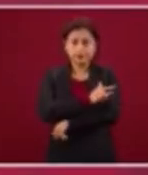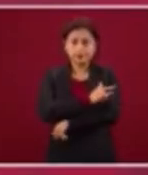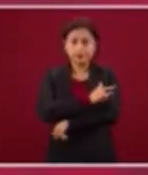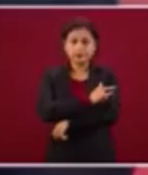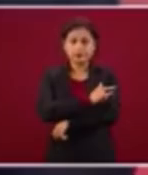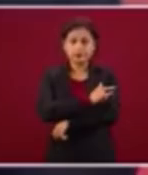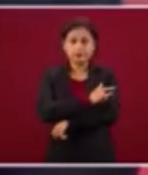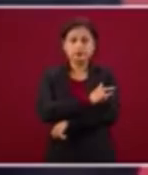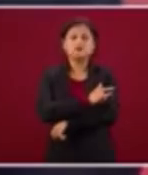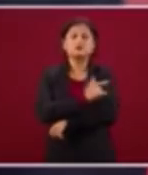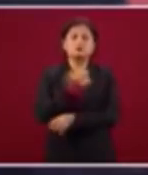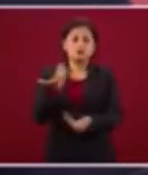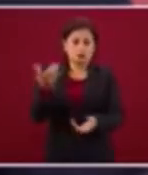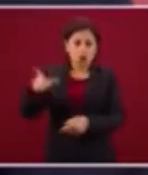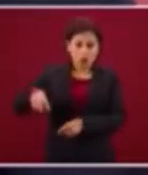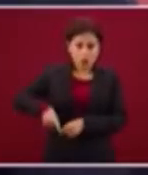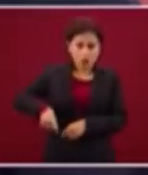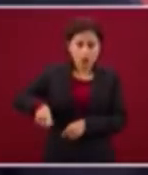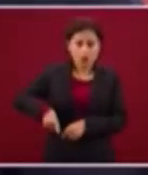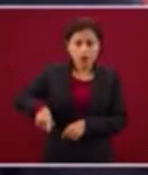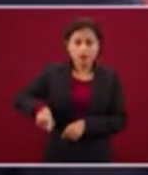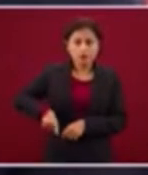son públicos y